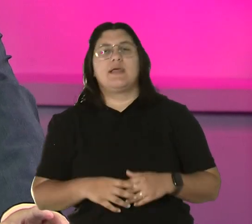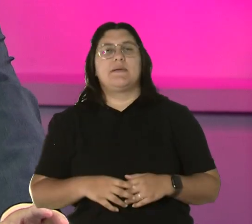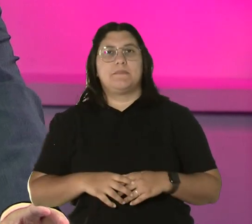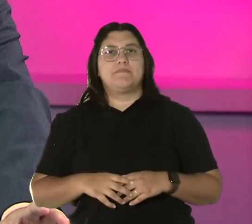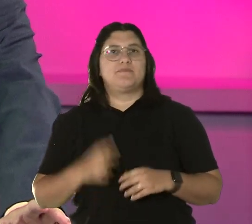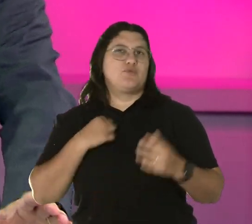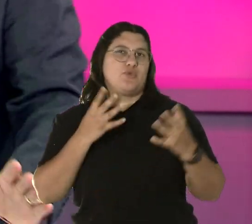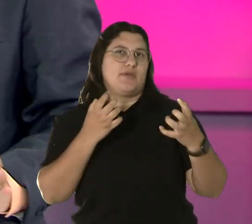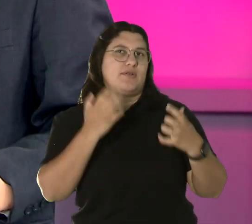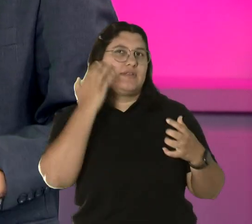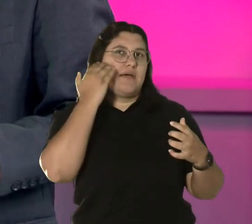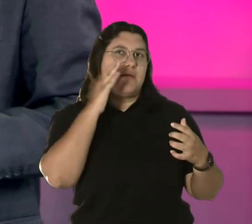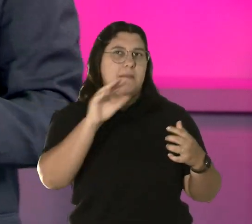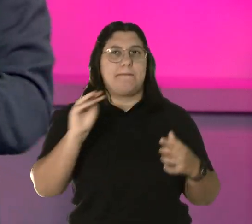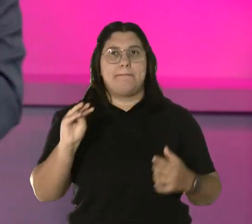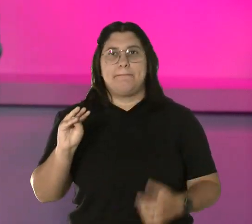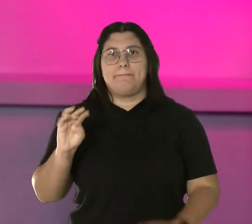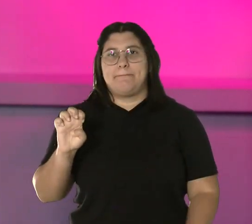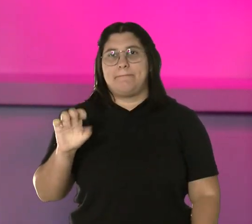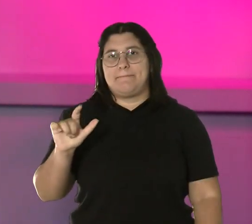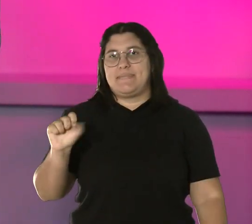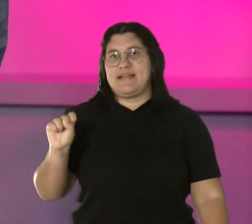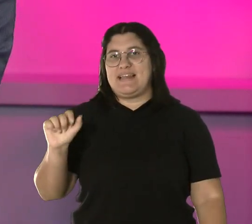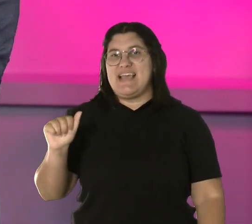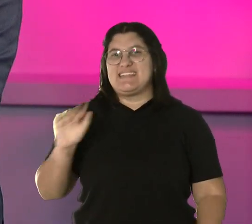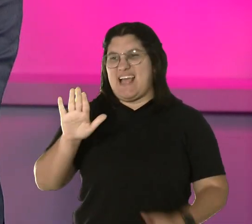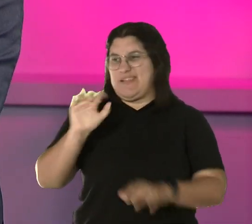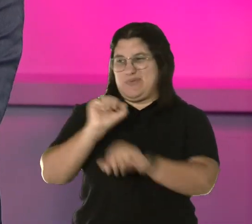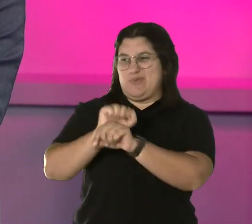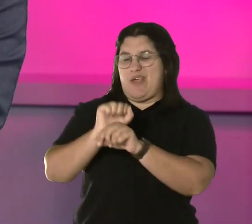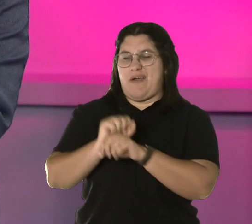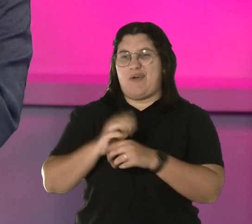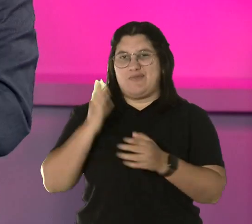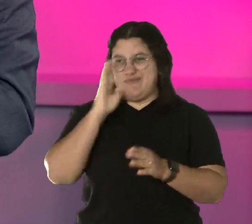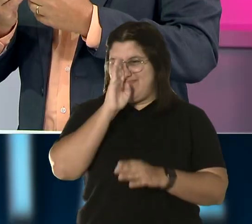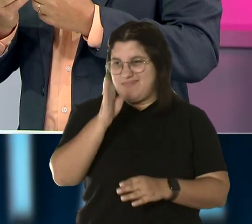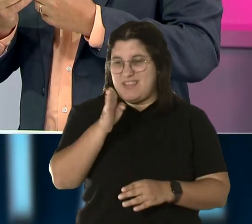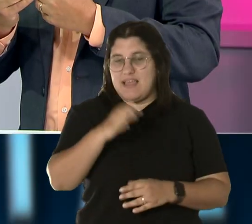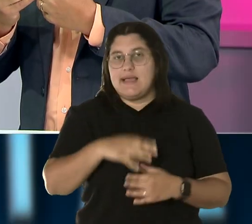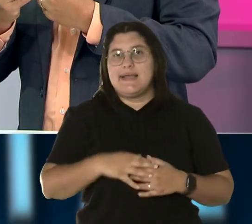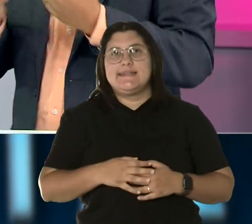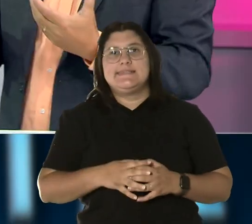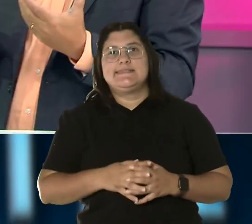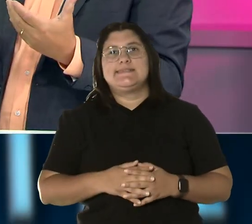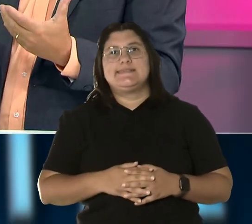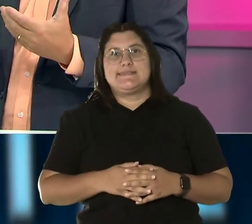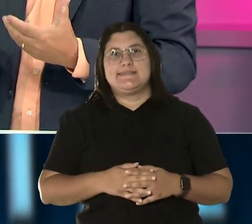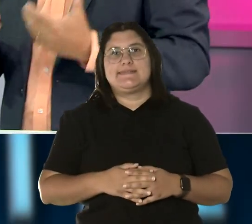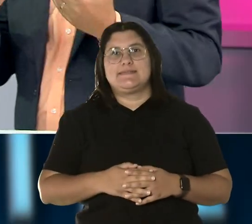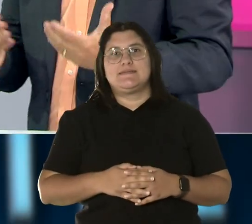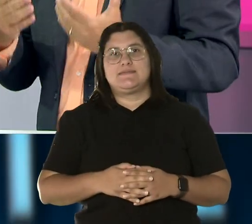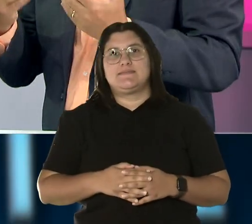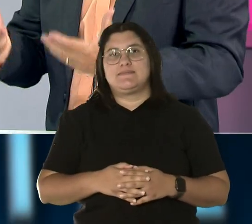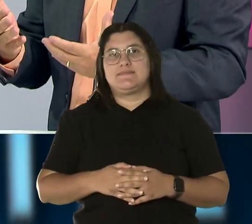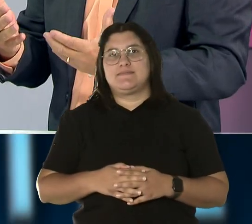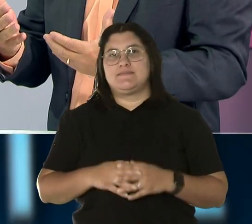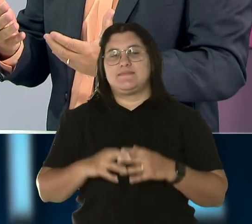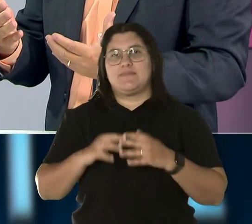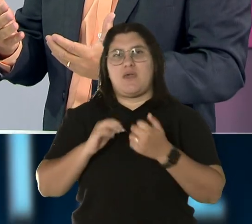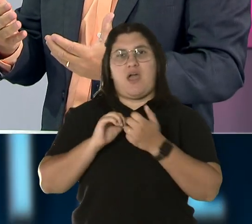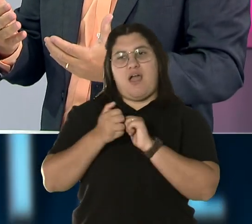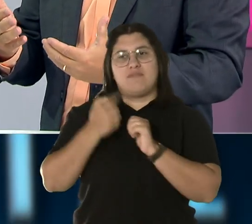gustaría escuchar la opinión de Melissa, porque trabaja precisamente con ellos. Entonces, ¿cómo podríamos decir que cuál es el